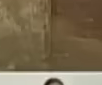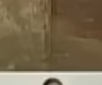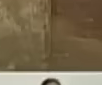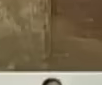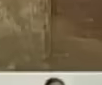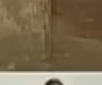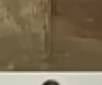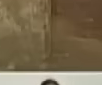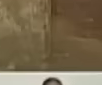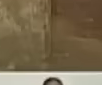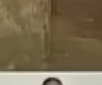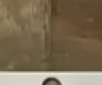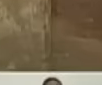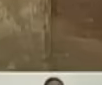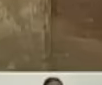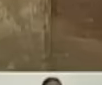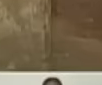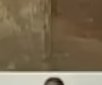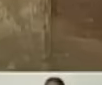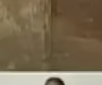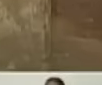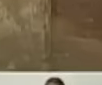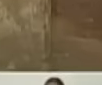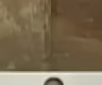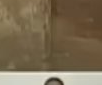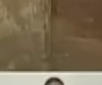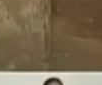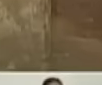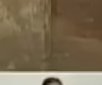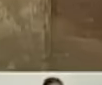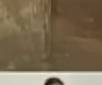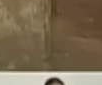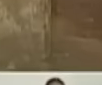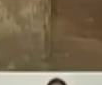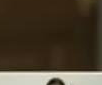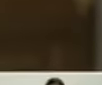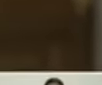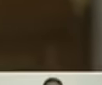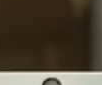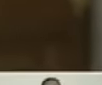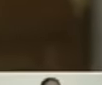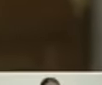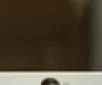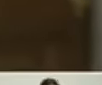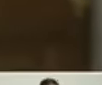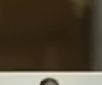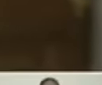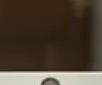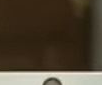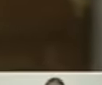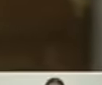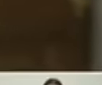Distinto a ustedes que han estado en las bases creyendo en un país posible, en una alternativa.